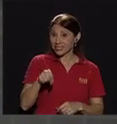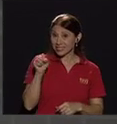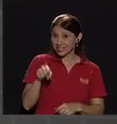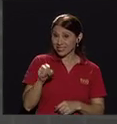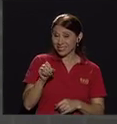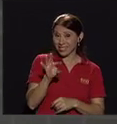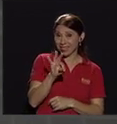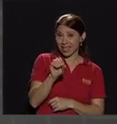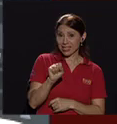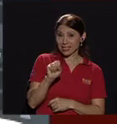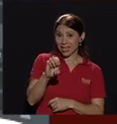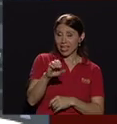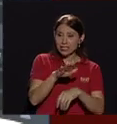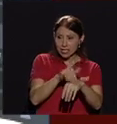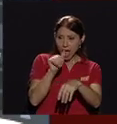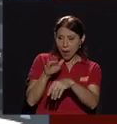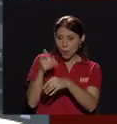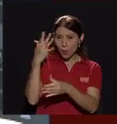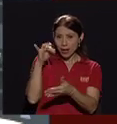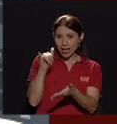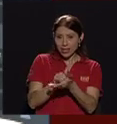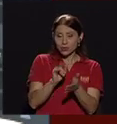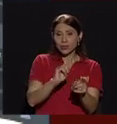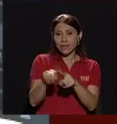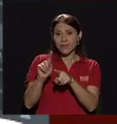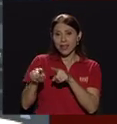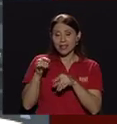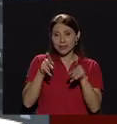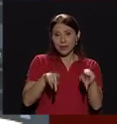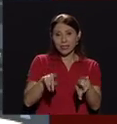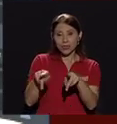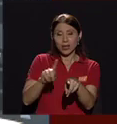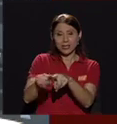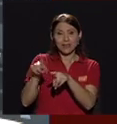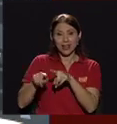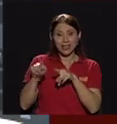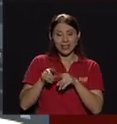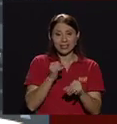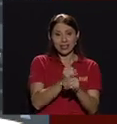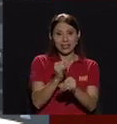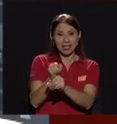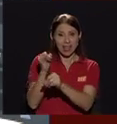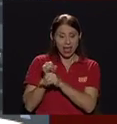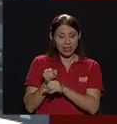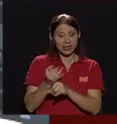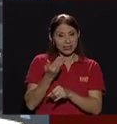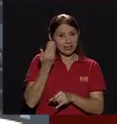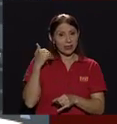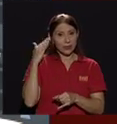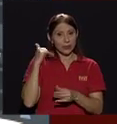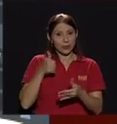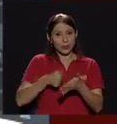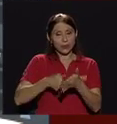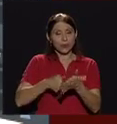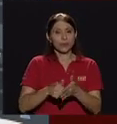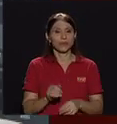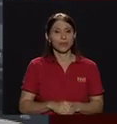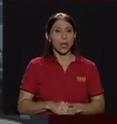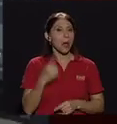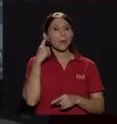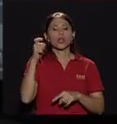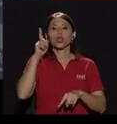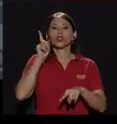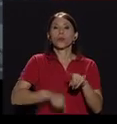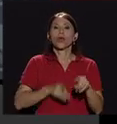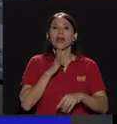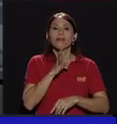llamados tanto del tribunal como de diferentes personas, entidades, en el marco de la elección anterior. Porque no